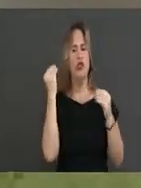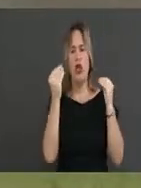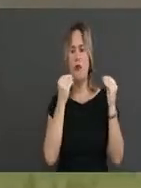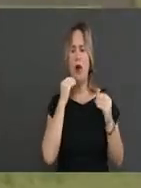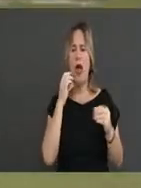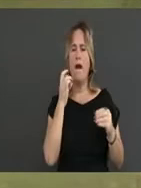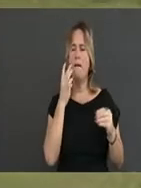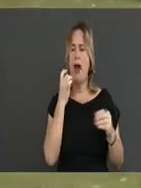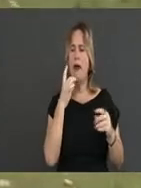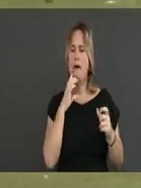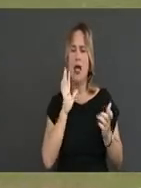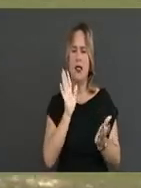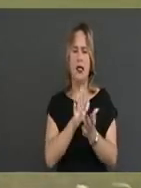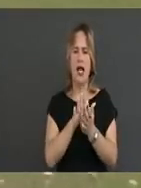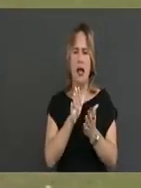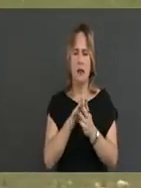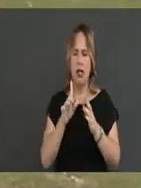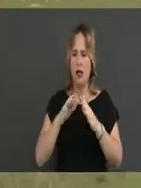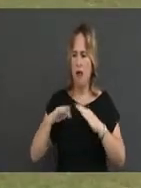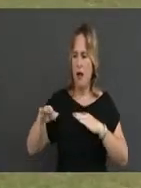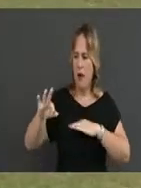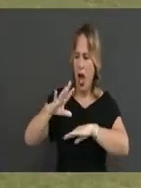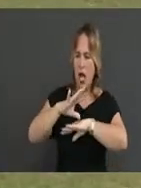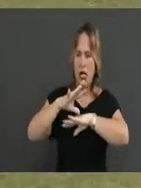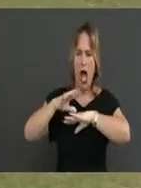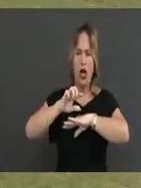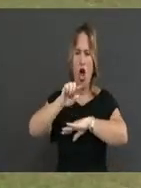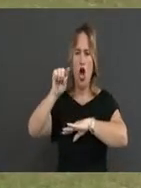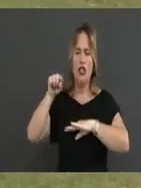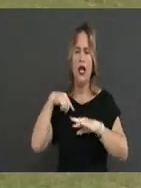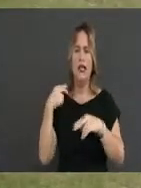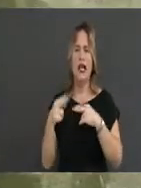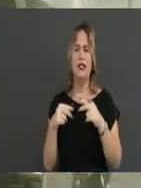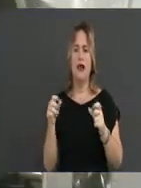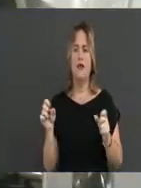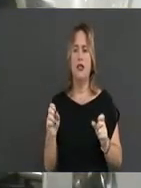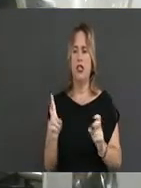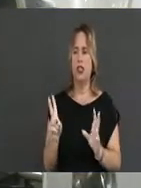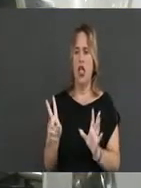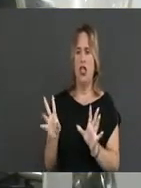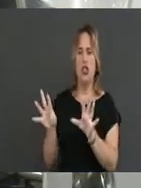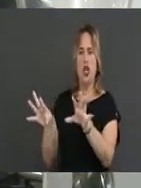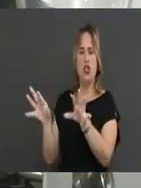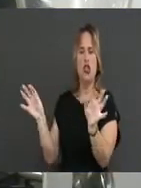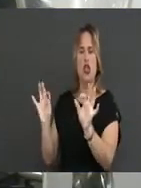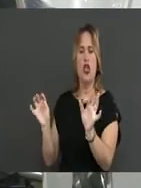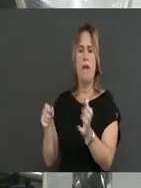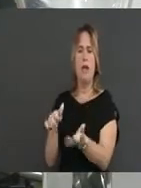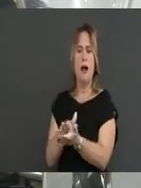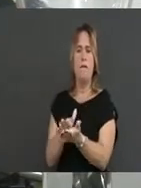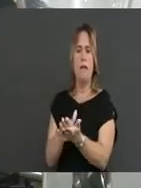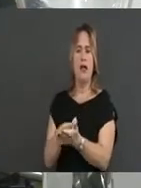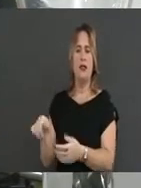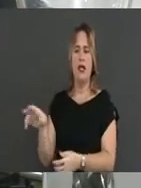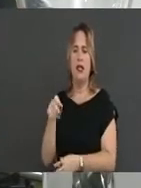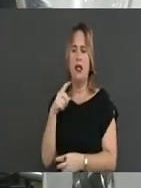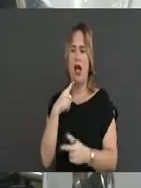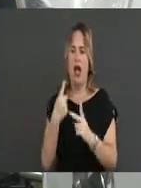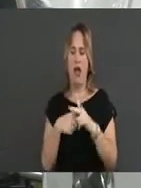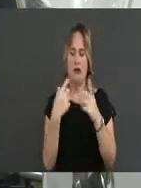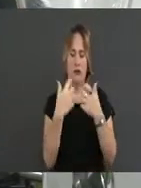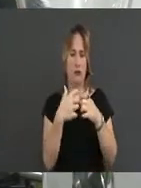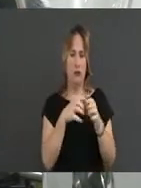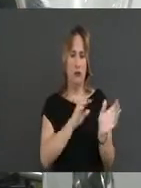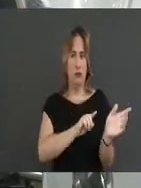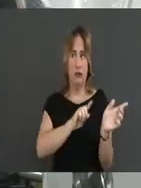Verde, Caimanes, el litoral. ¿Qué se va a hacer en esa zona? Bueno, esas son de las dos zonas que hoy nos quedan todavía pendientes. En la zona industrial,